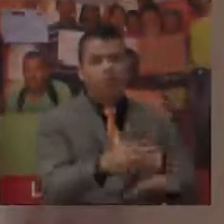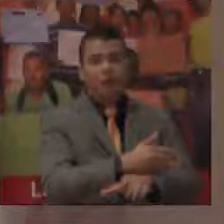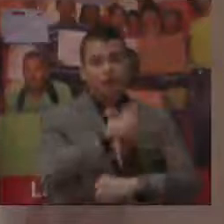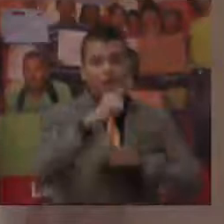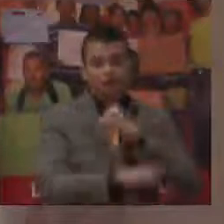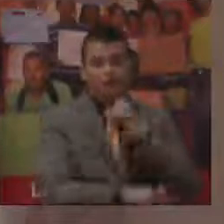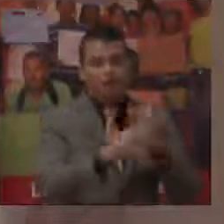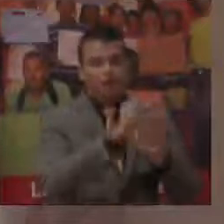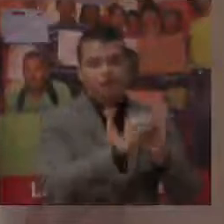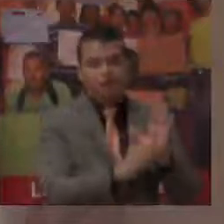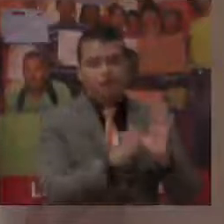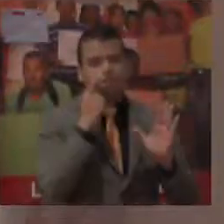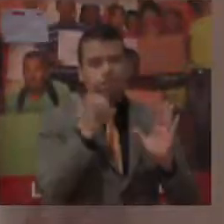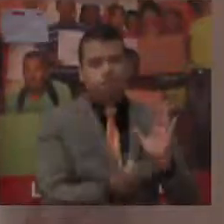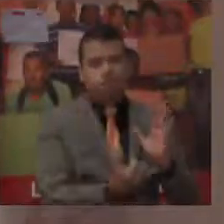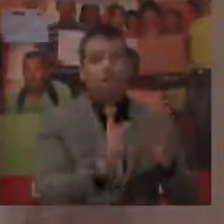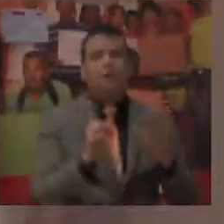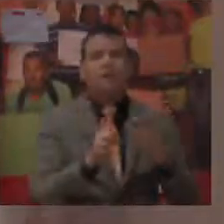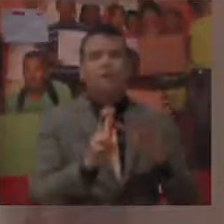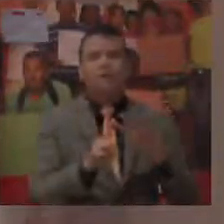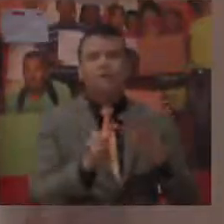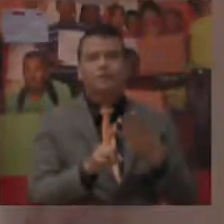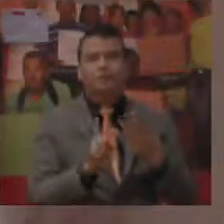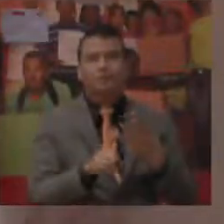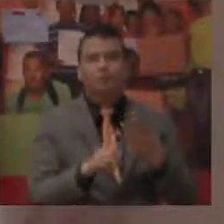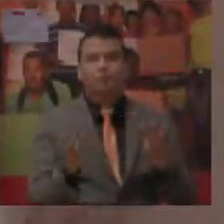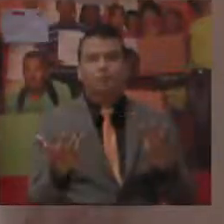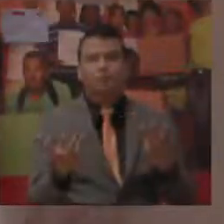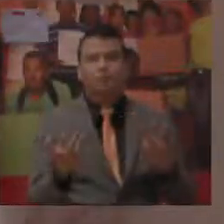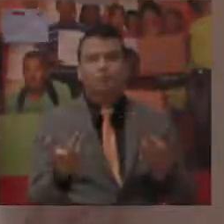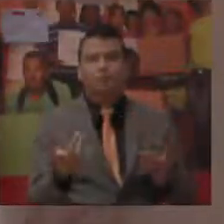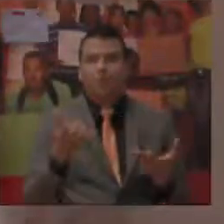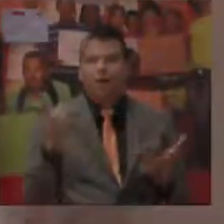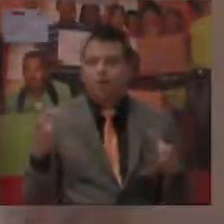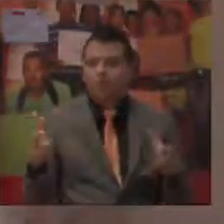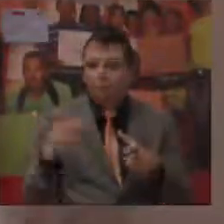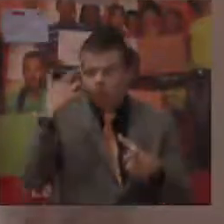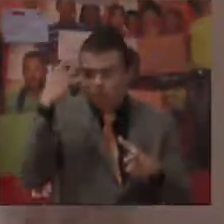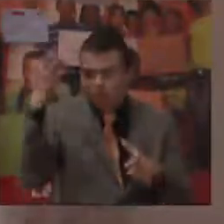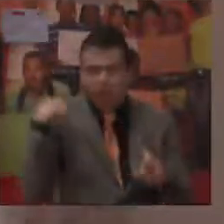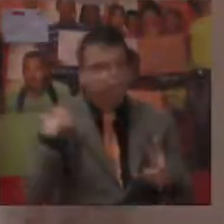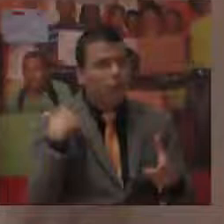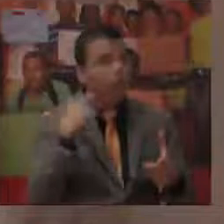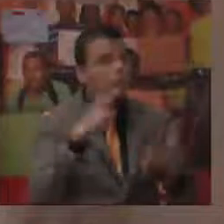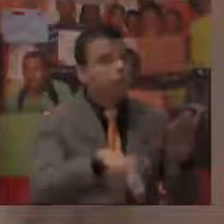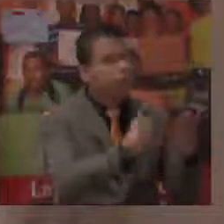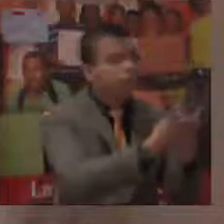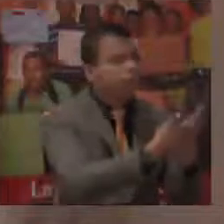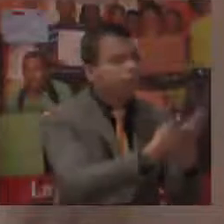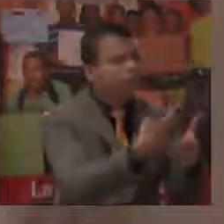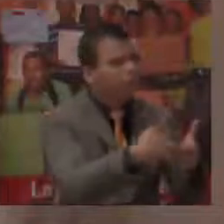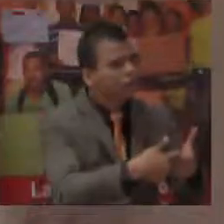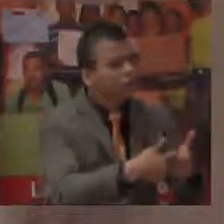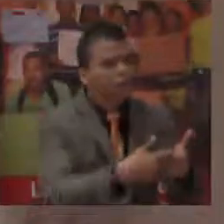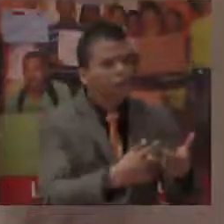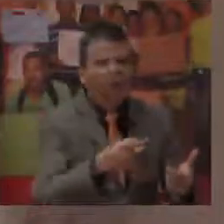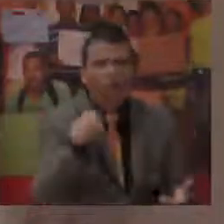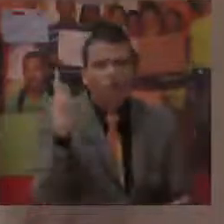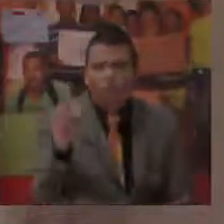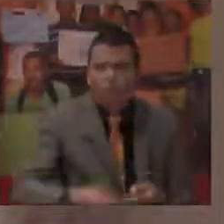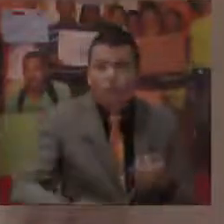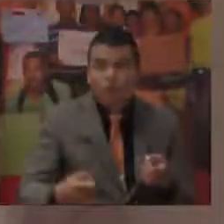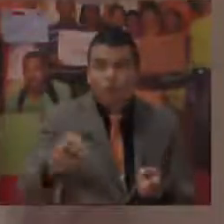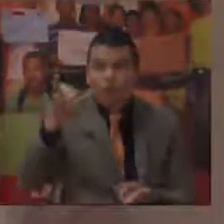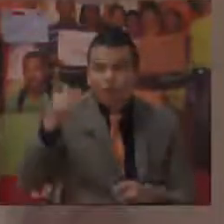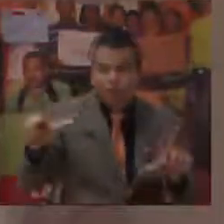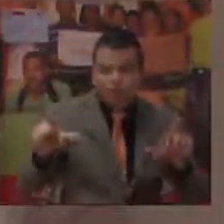condenatoria. Tercero, las restricciones para expedir algunas tarjetas profesionales, en el caso de los abogados. Ya Miguel, que es